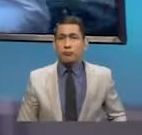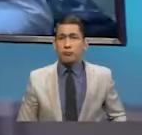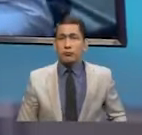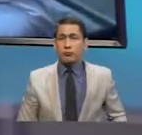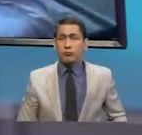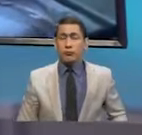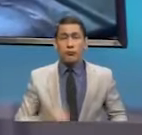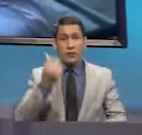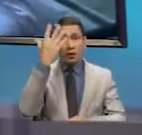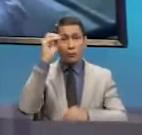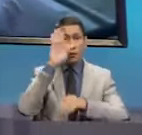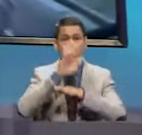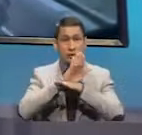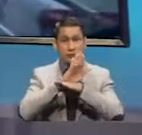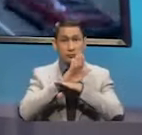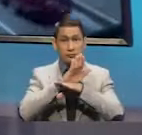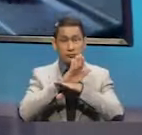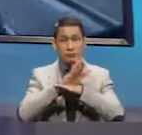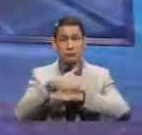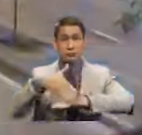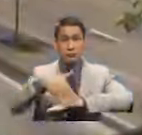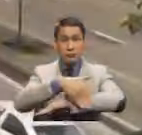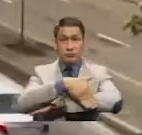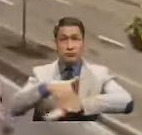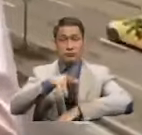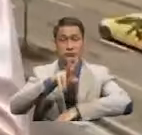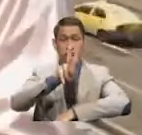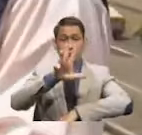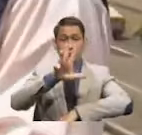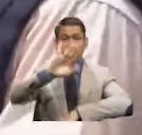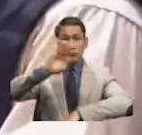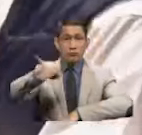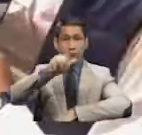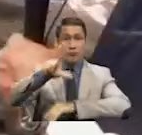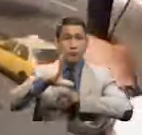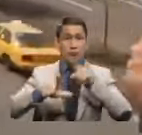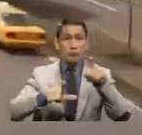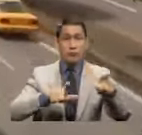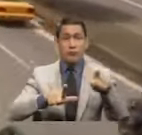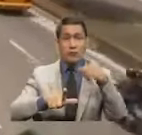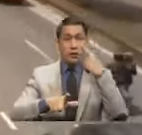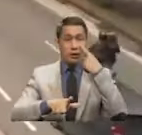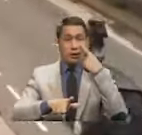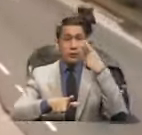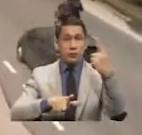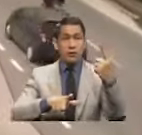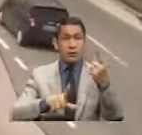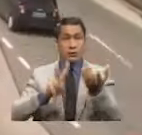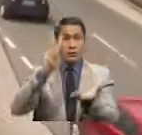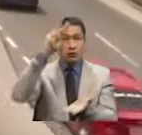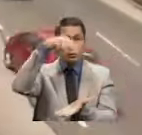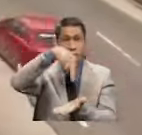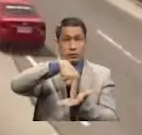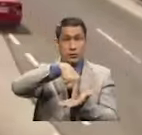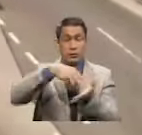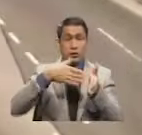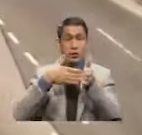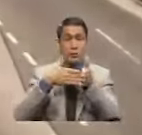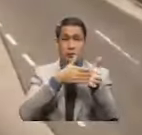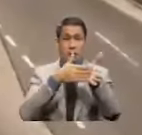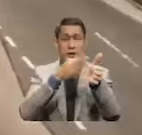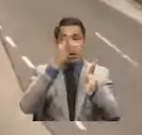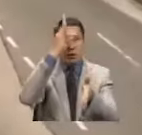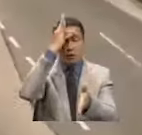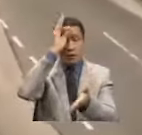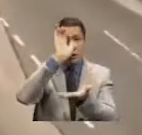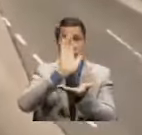Gracias, buenas tardes. Estamos en la avenida 25 de Julio. Precisamente aquí tenemos a la parada de la Metrovía Hospital de